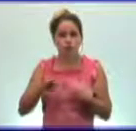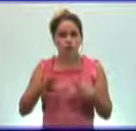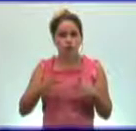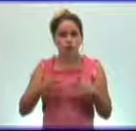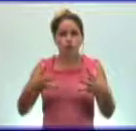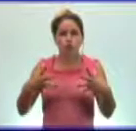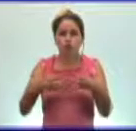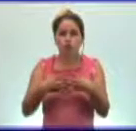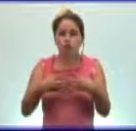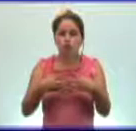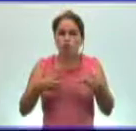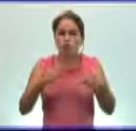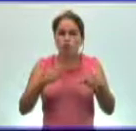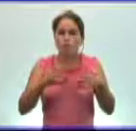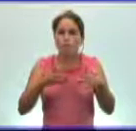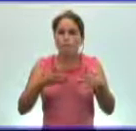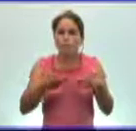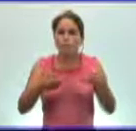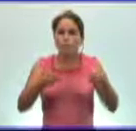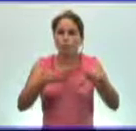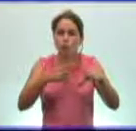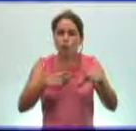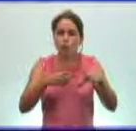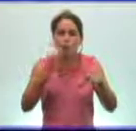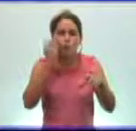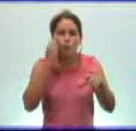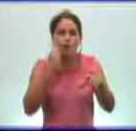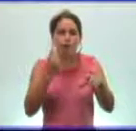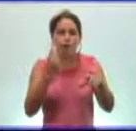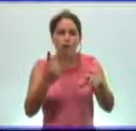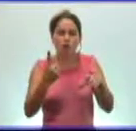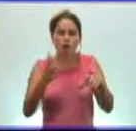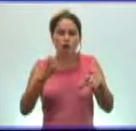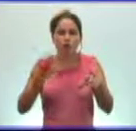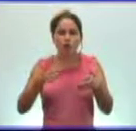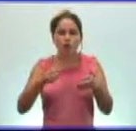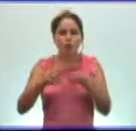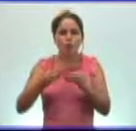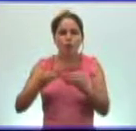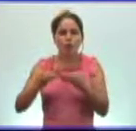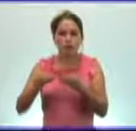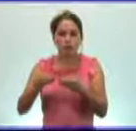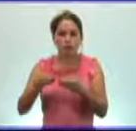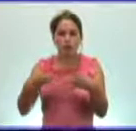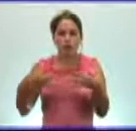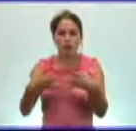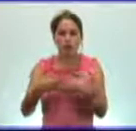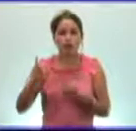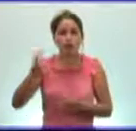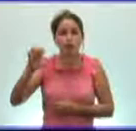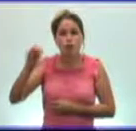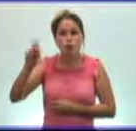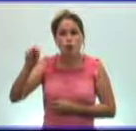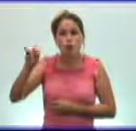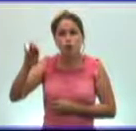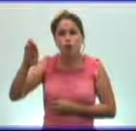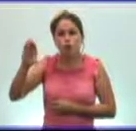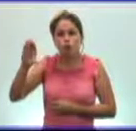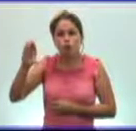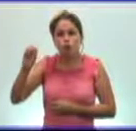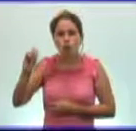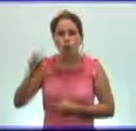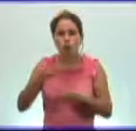más de un elemento no metálico. Y el enlace iónico son aquellas sustancias compuestas por